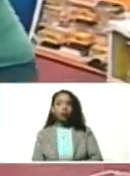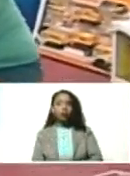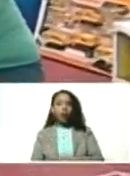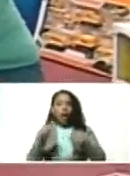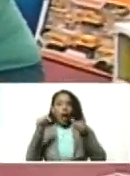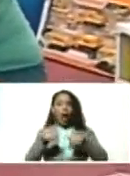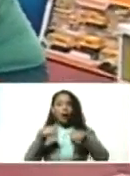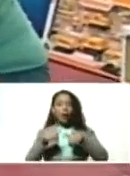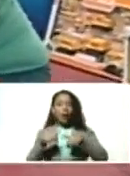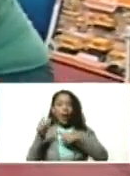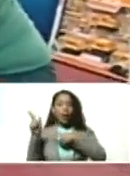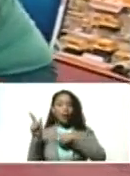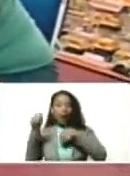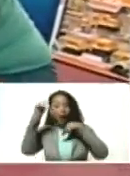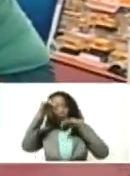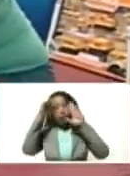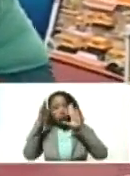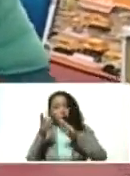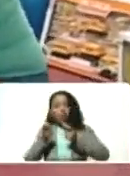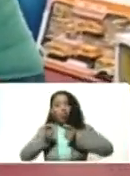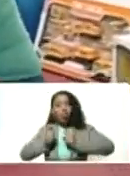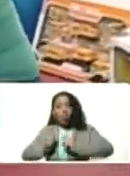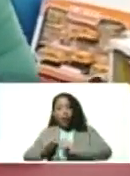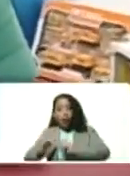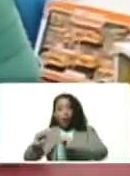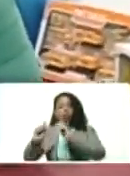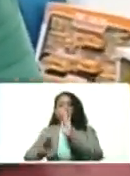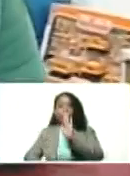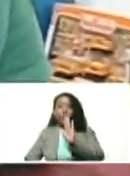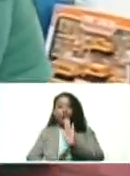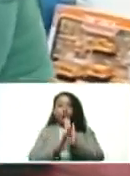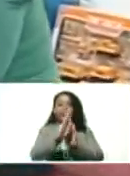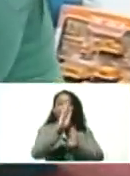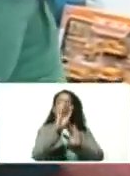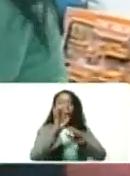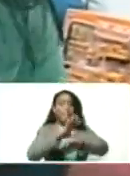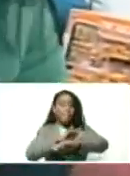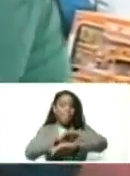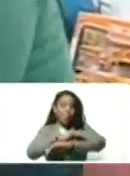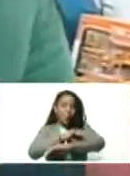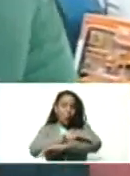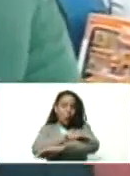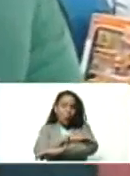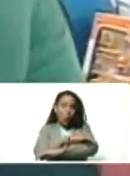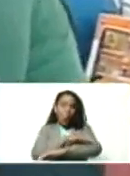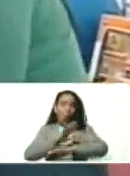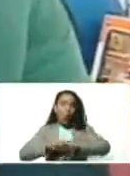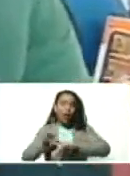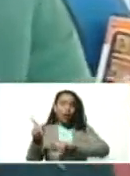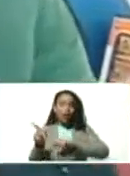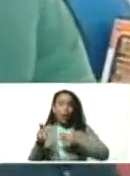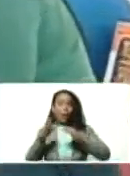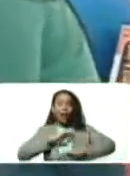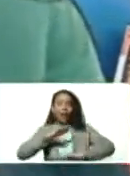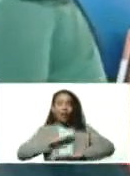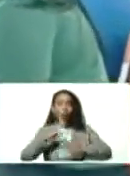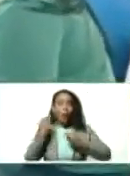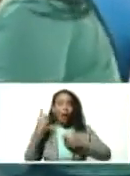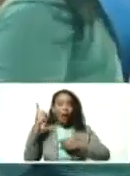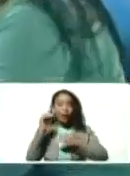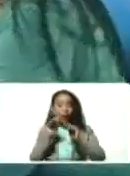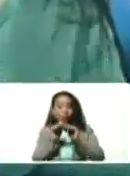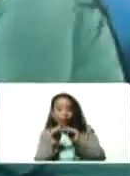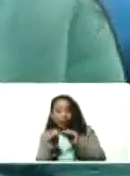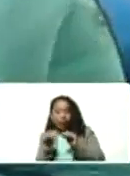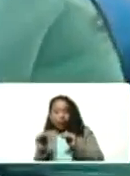Acá recibe esas terapias para el desarrollo de su tono muscular, lo que va a beneficiar a medida que ella va